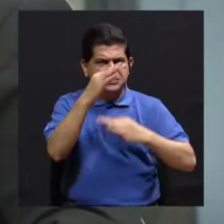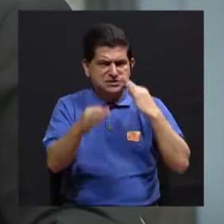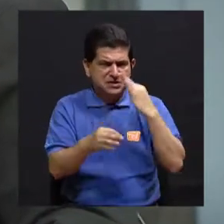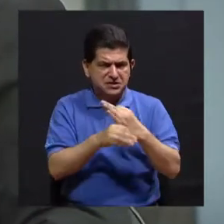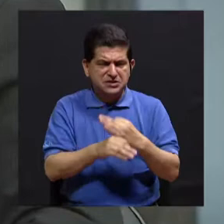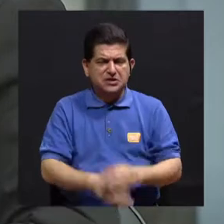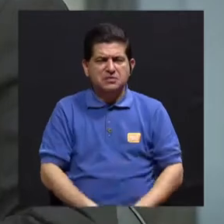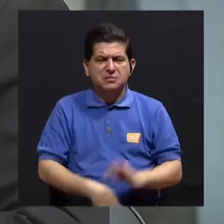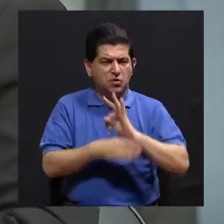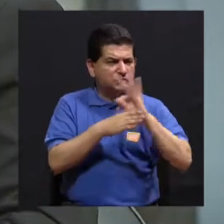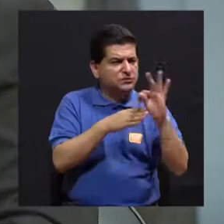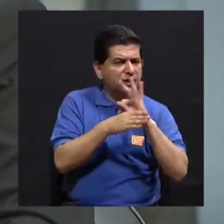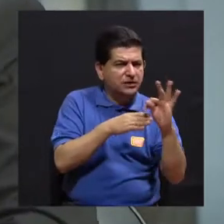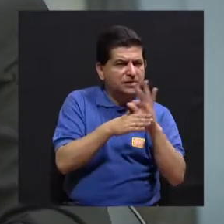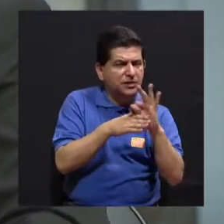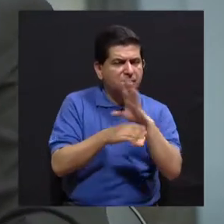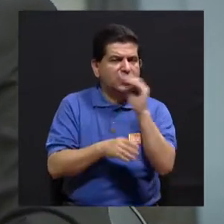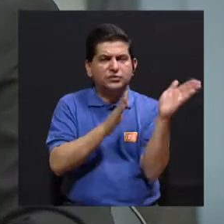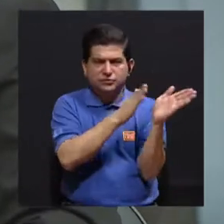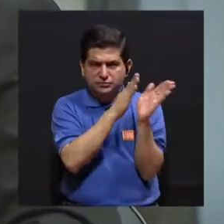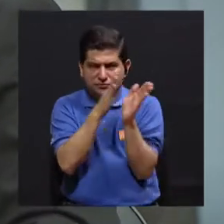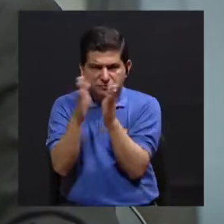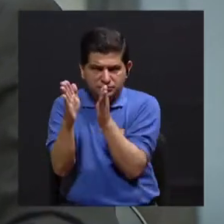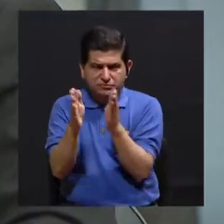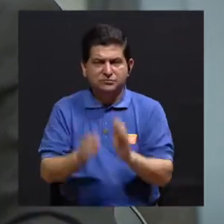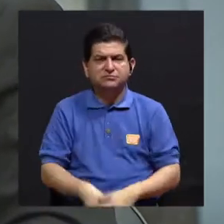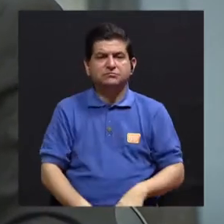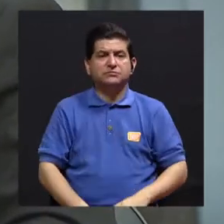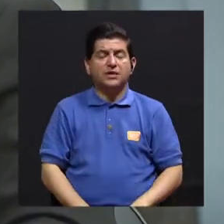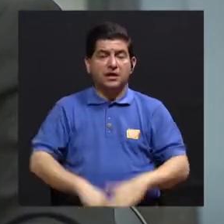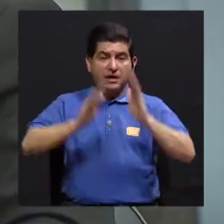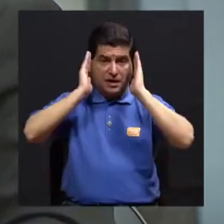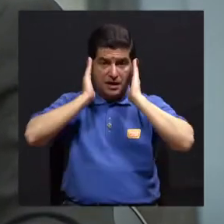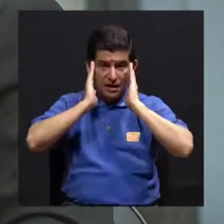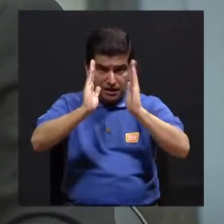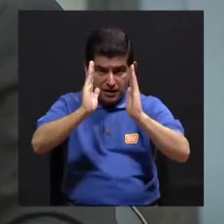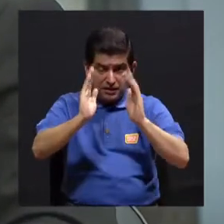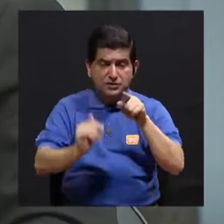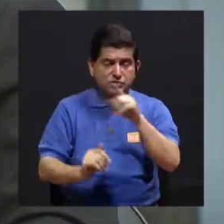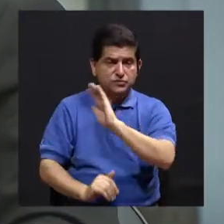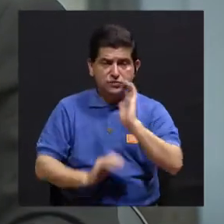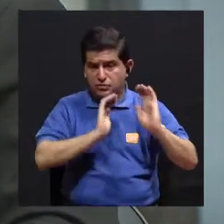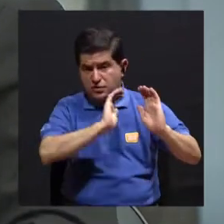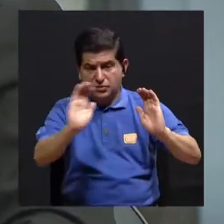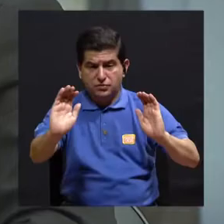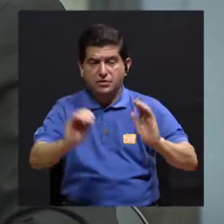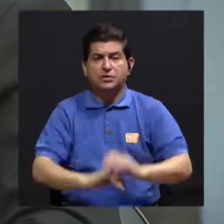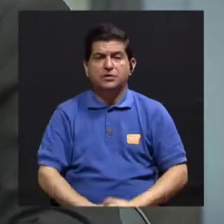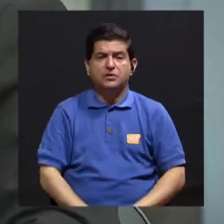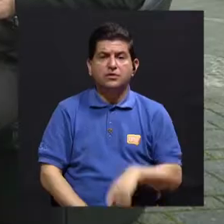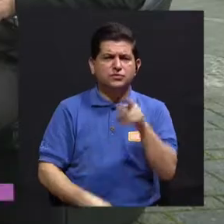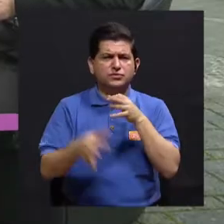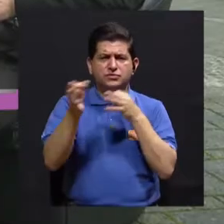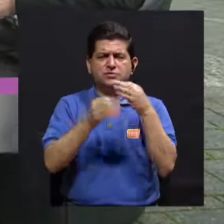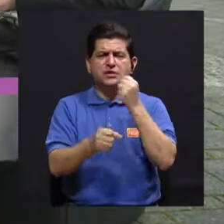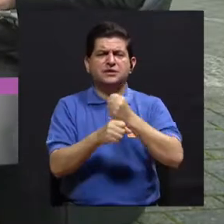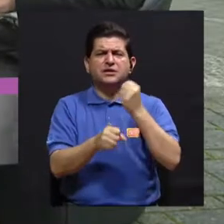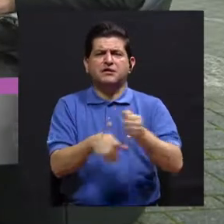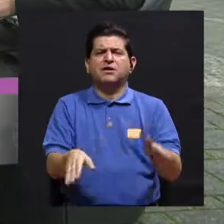de tratamiento o hay algún plan para tratar a estos niños? Tal vez si nos comenta, claro, cómo lo tratan, cómo lo